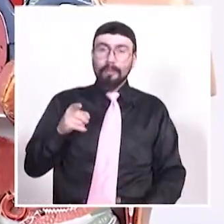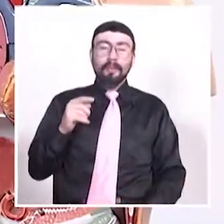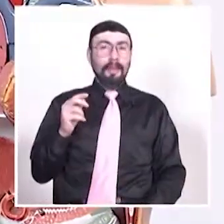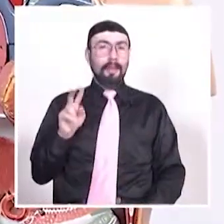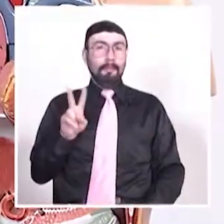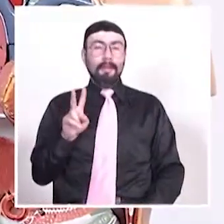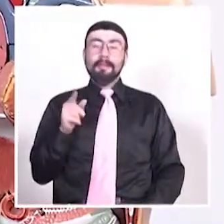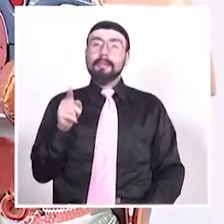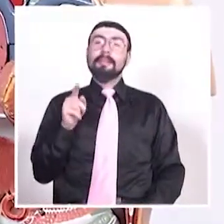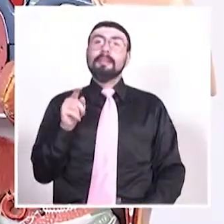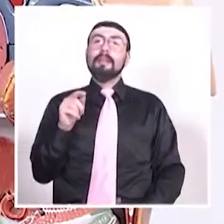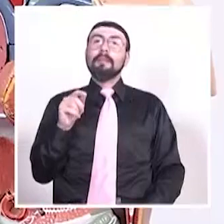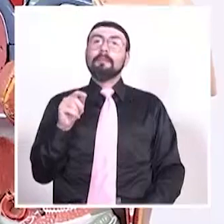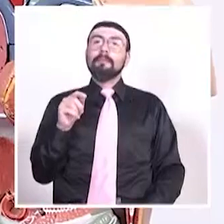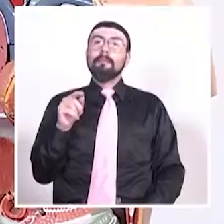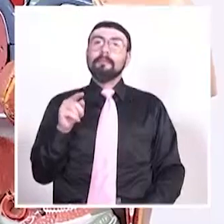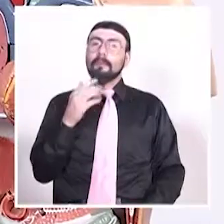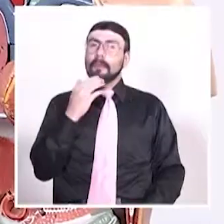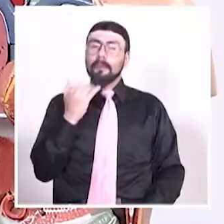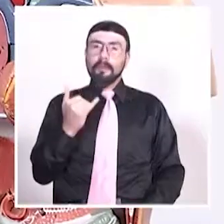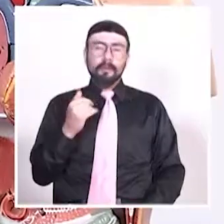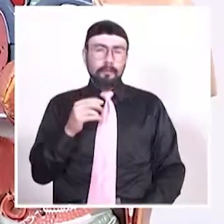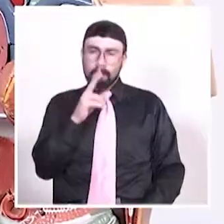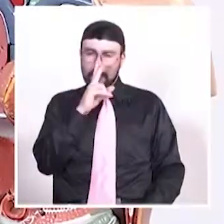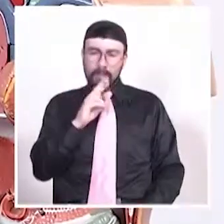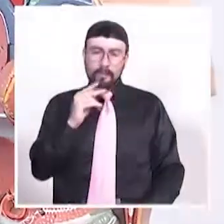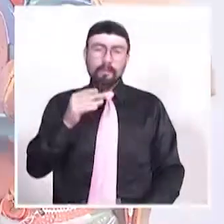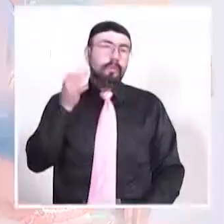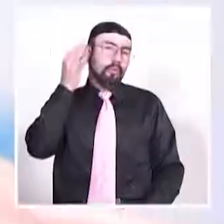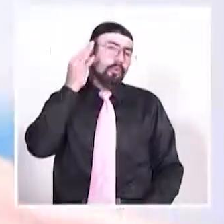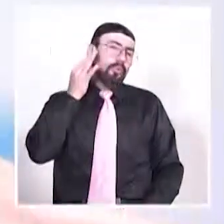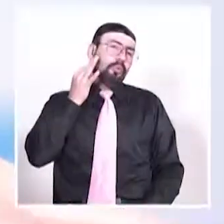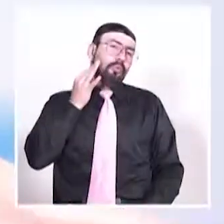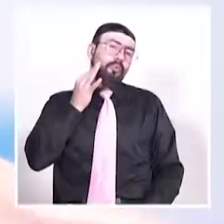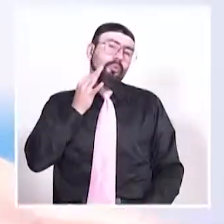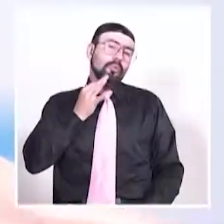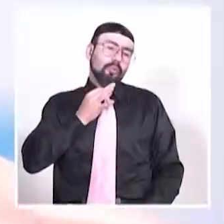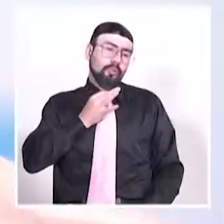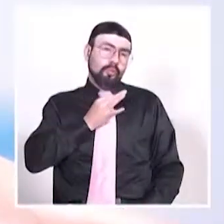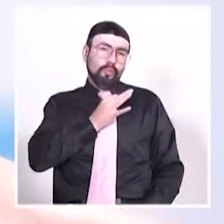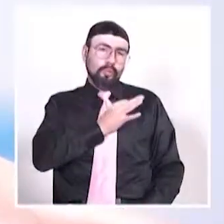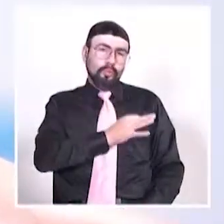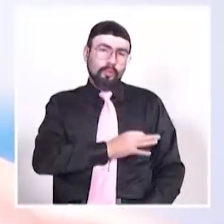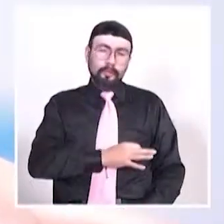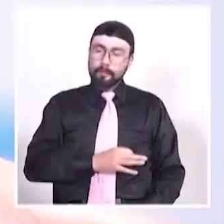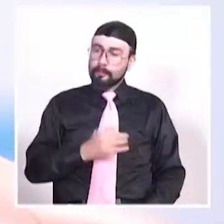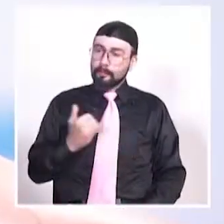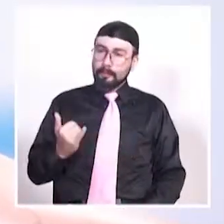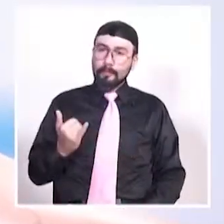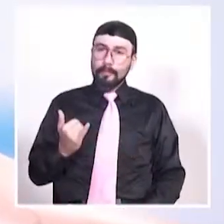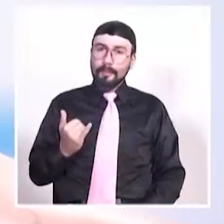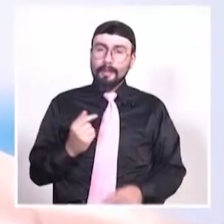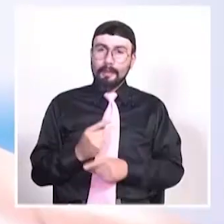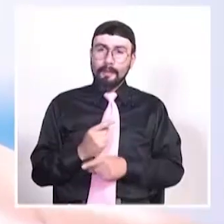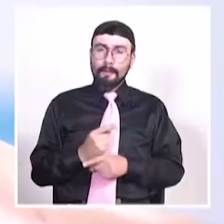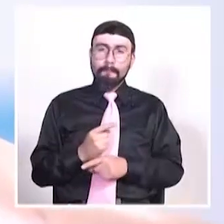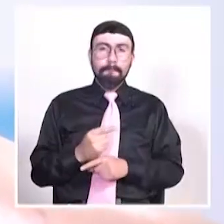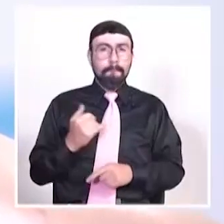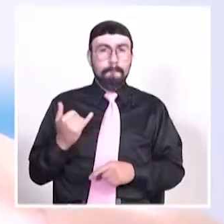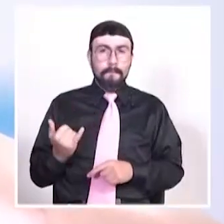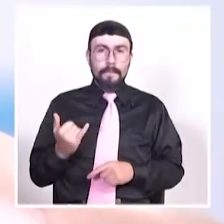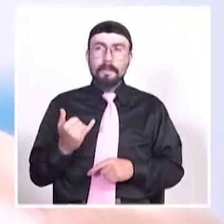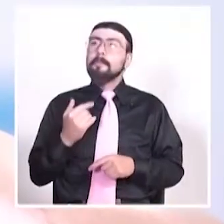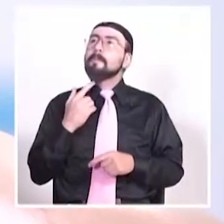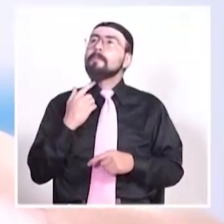lados de la carótida, ellas van como por entre un tubito, ¿sí?, que se llama la vaina carotídea. Estas venas, que son